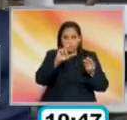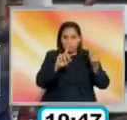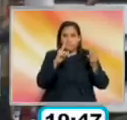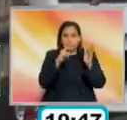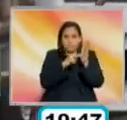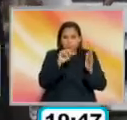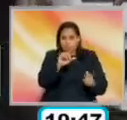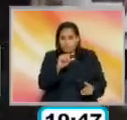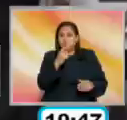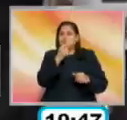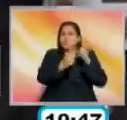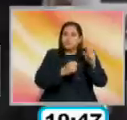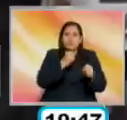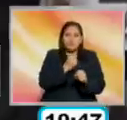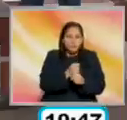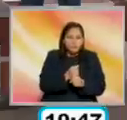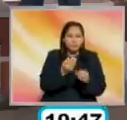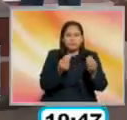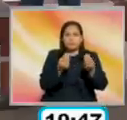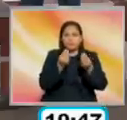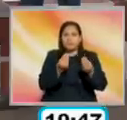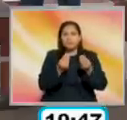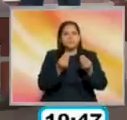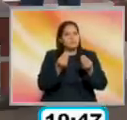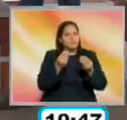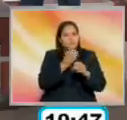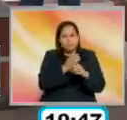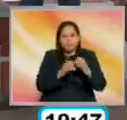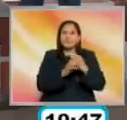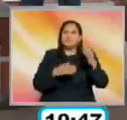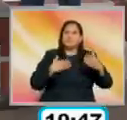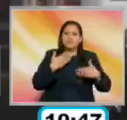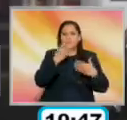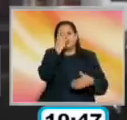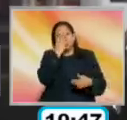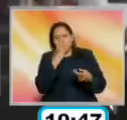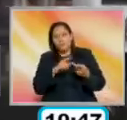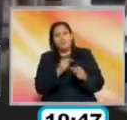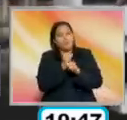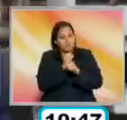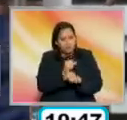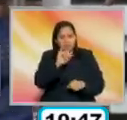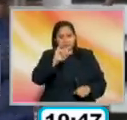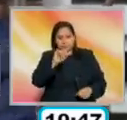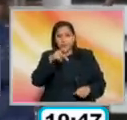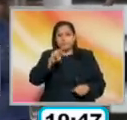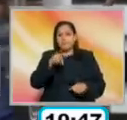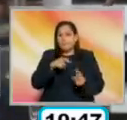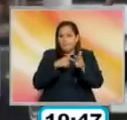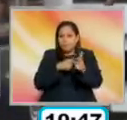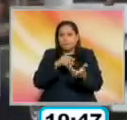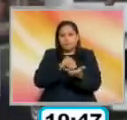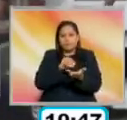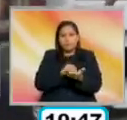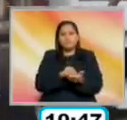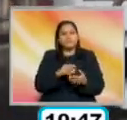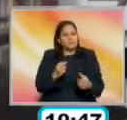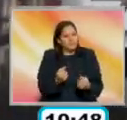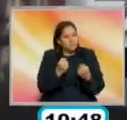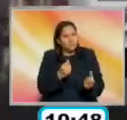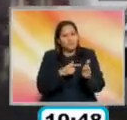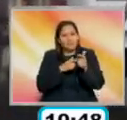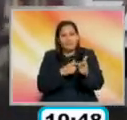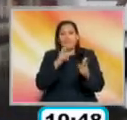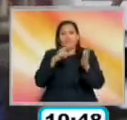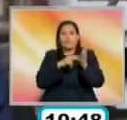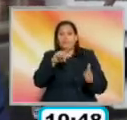La verdad es que fue un año lleno de mil cosas, alegrías, tristezas, le sufrimos, pero aquí estamos, venimos más fuerte que nunca.